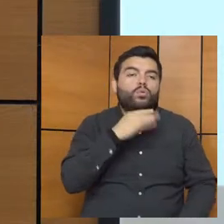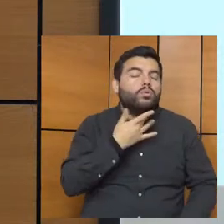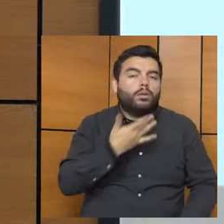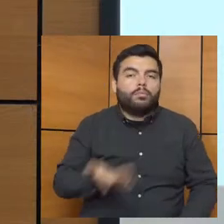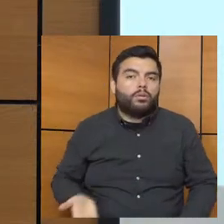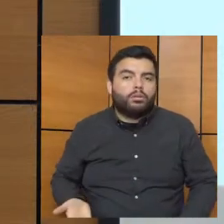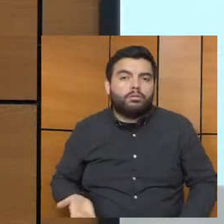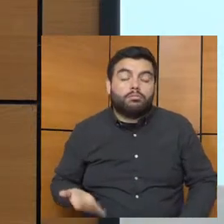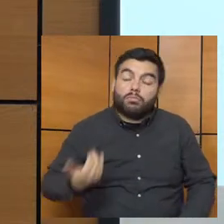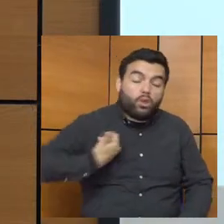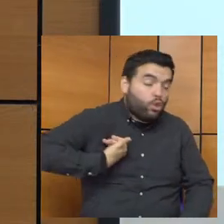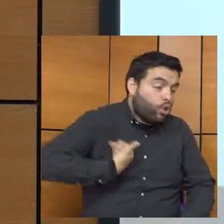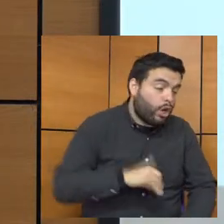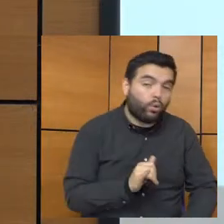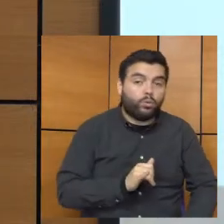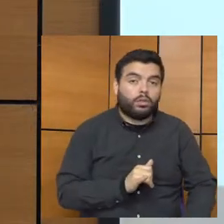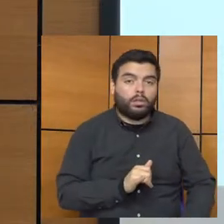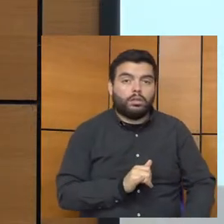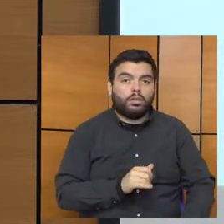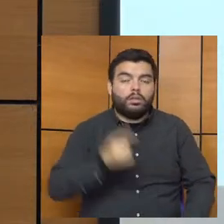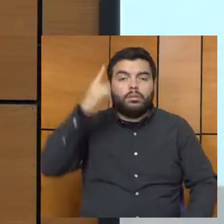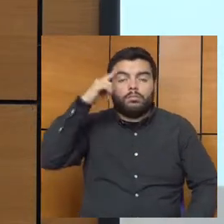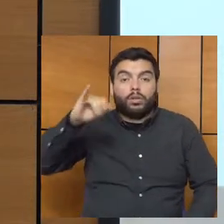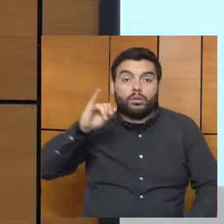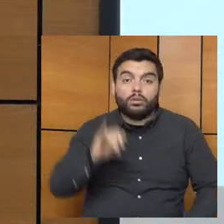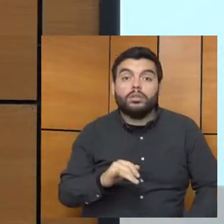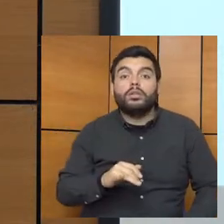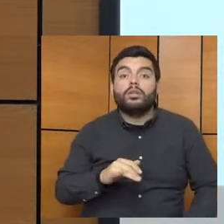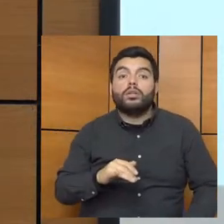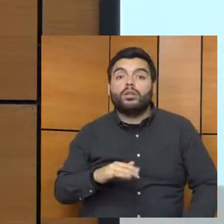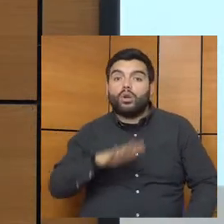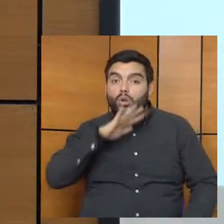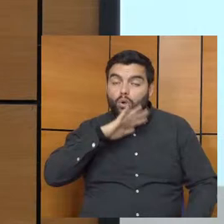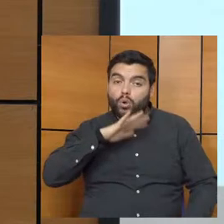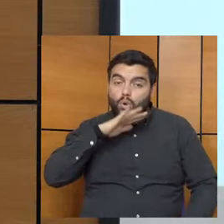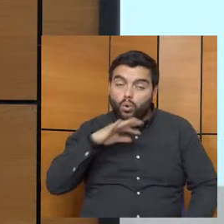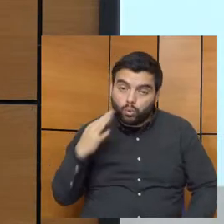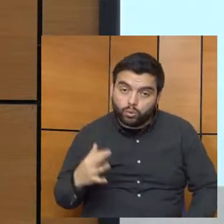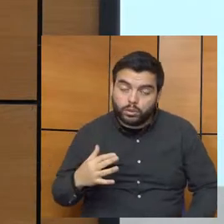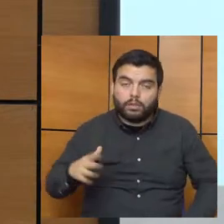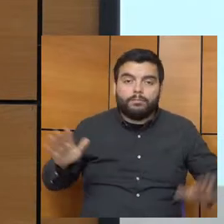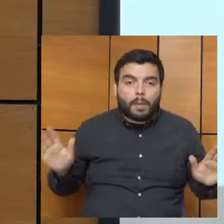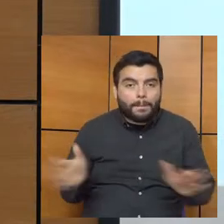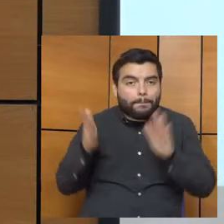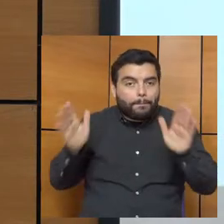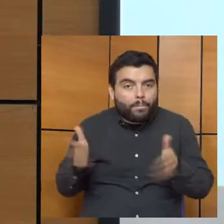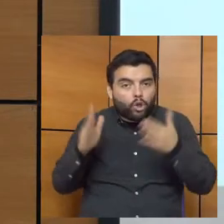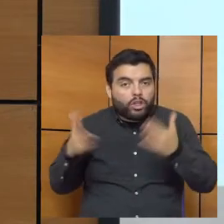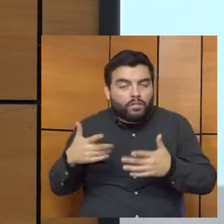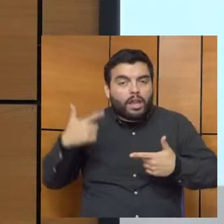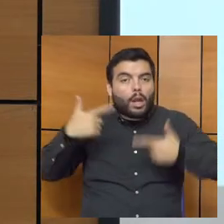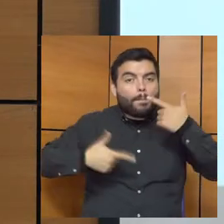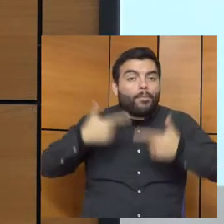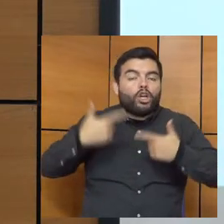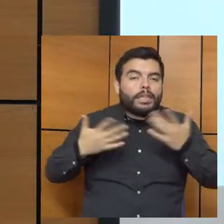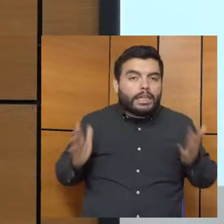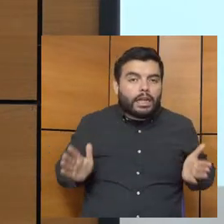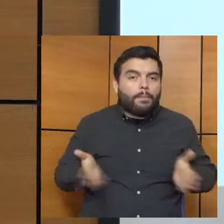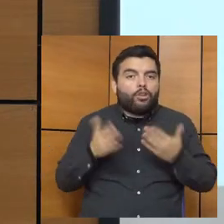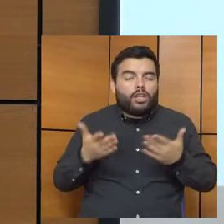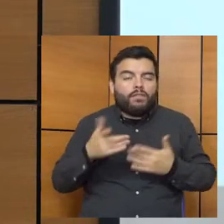a mala gana, pero cuando lo ocupen realmente es cuando nosotros podamos hacer, motivemos políticamente